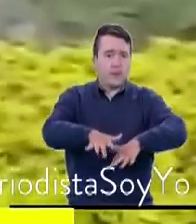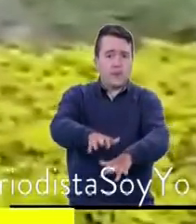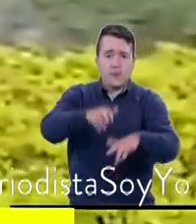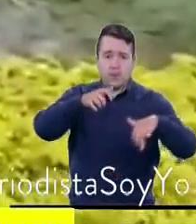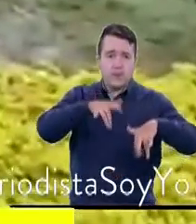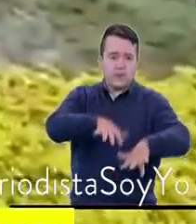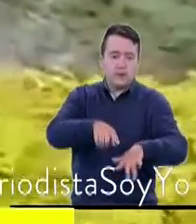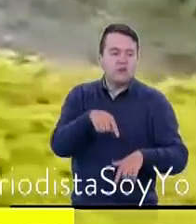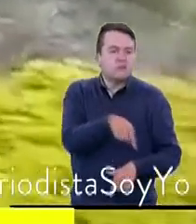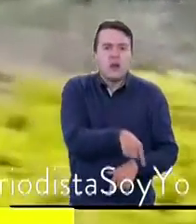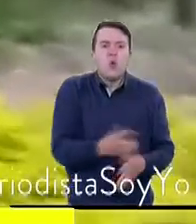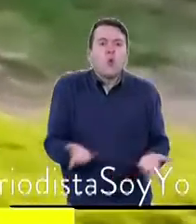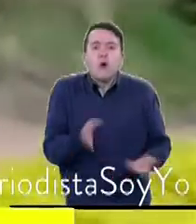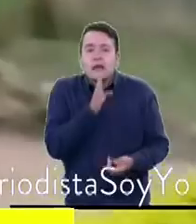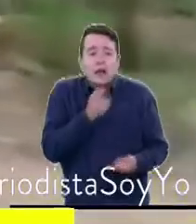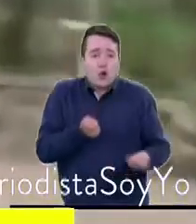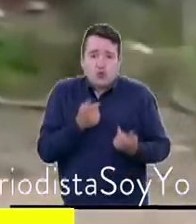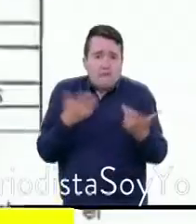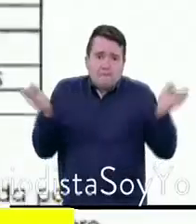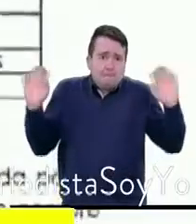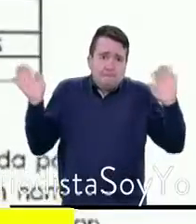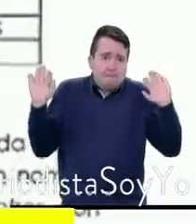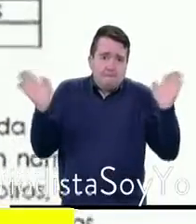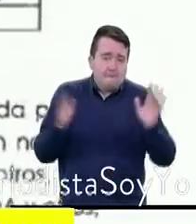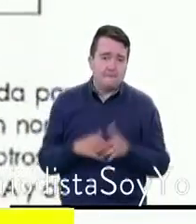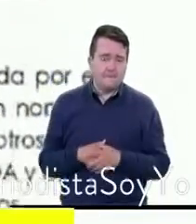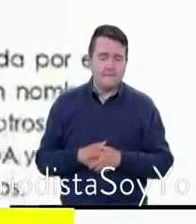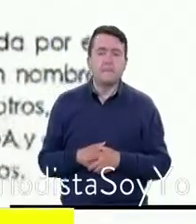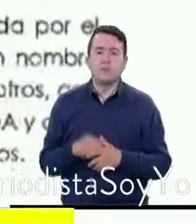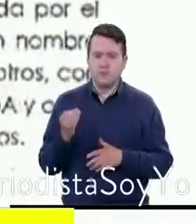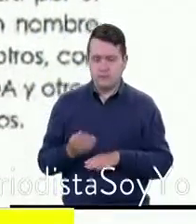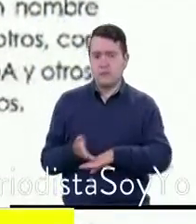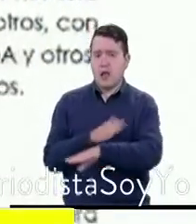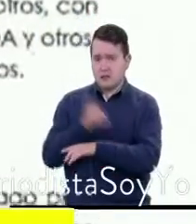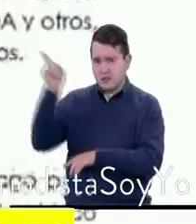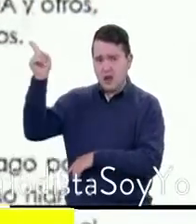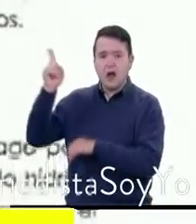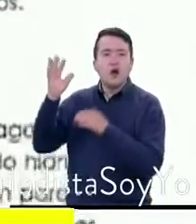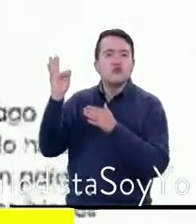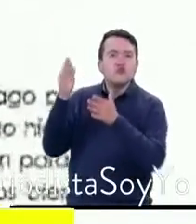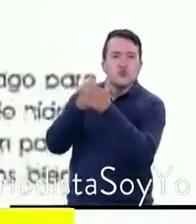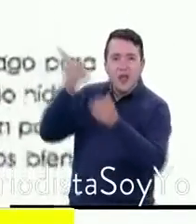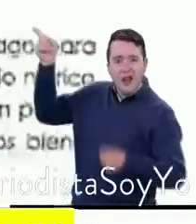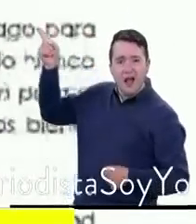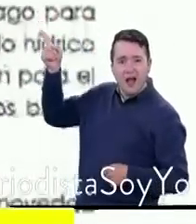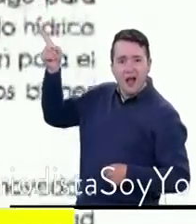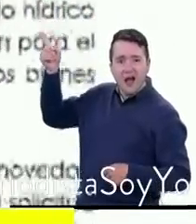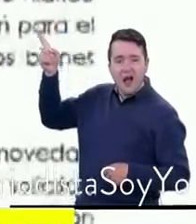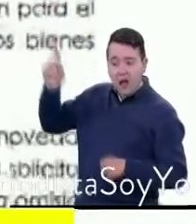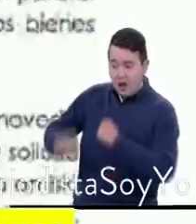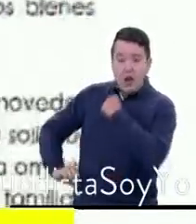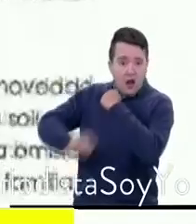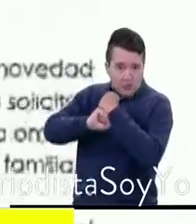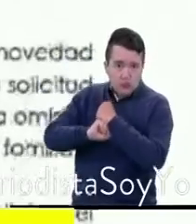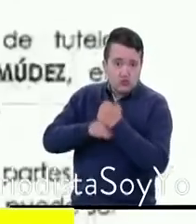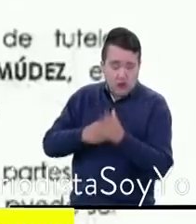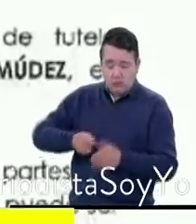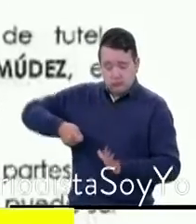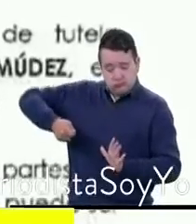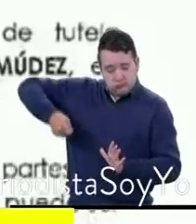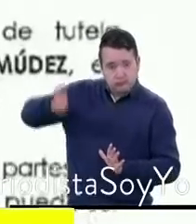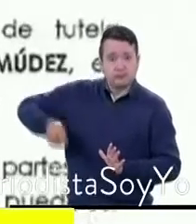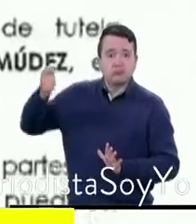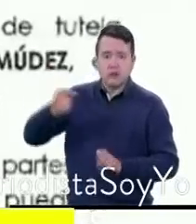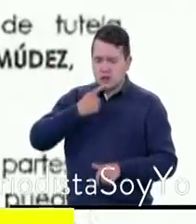control nadie sobre eso. Inclusive ya se había dado un fallo de tutela a favor nuestro que demostraba que